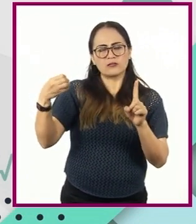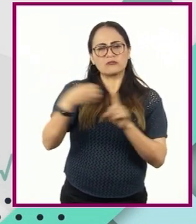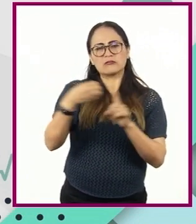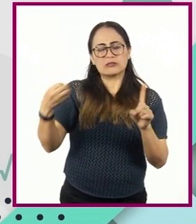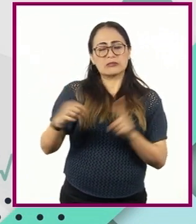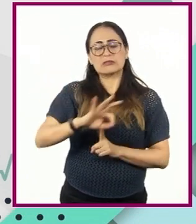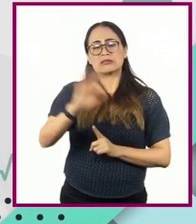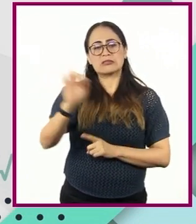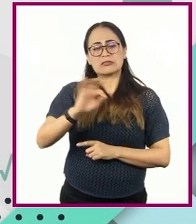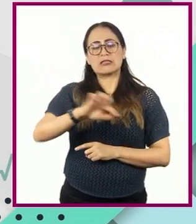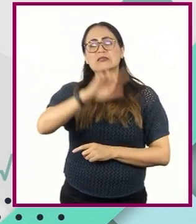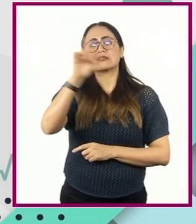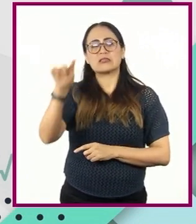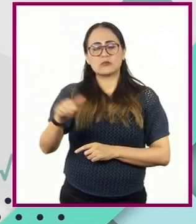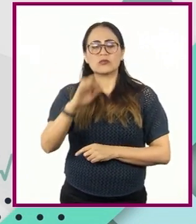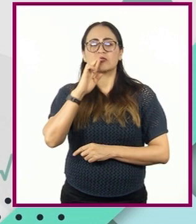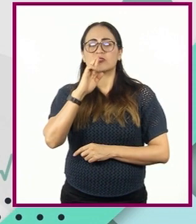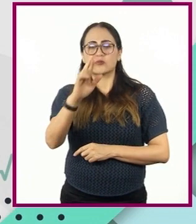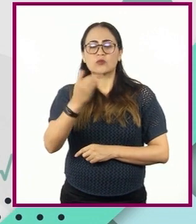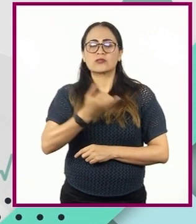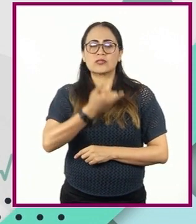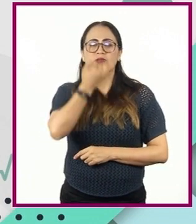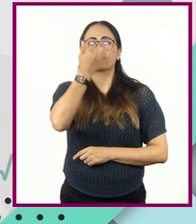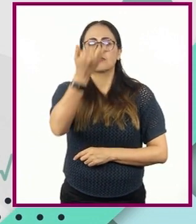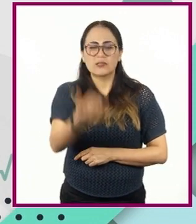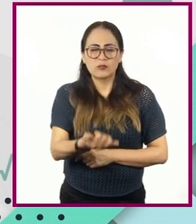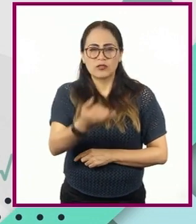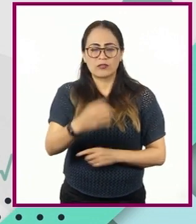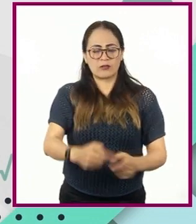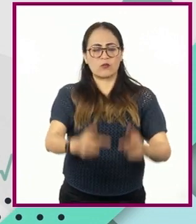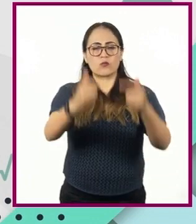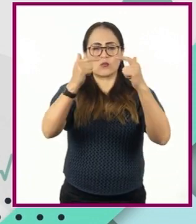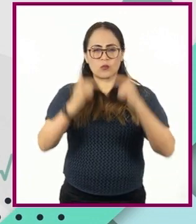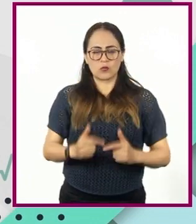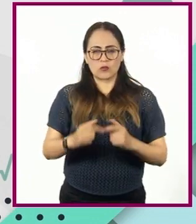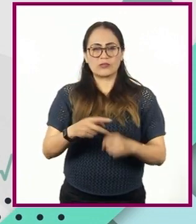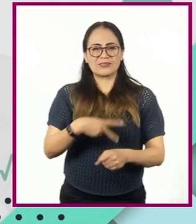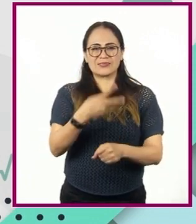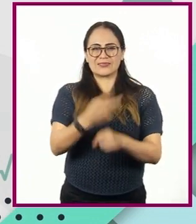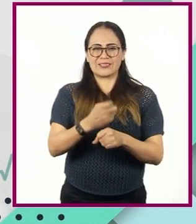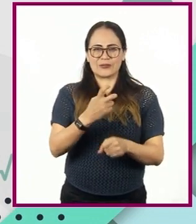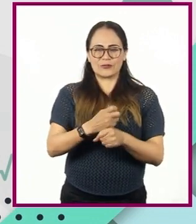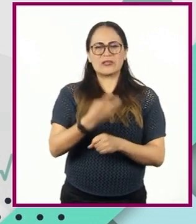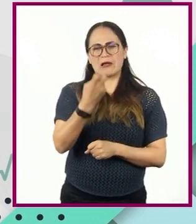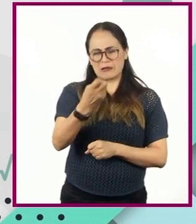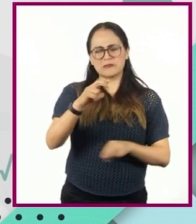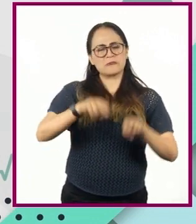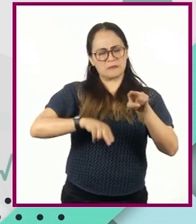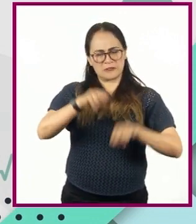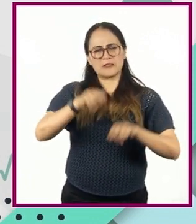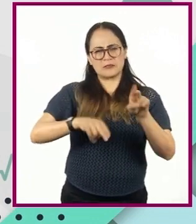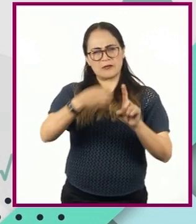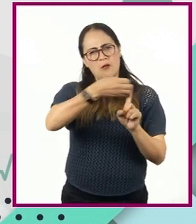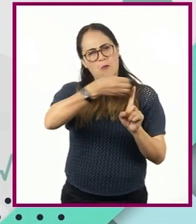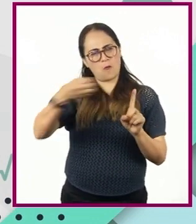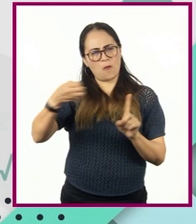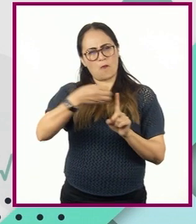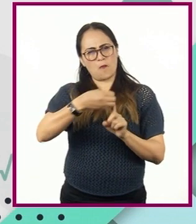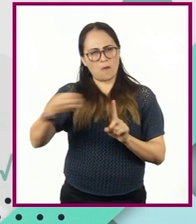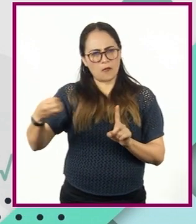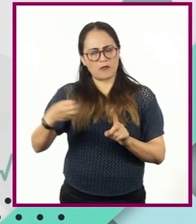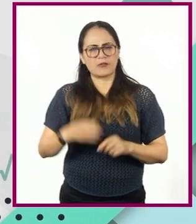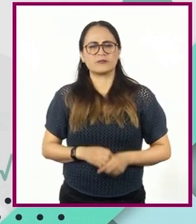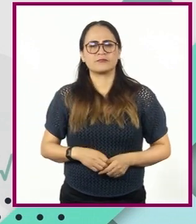un resultado erróneo. El orden en la segunda oración es conforme a la jerarquía. Al ser